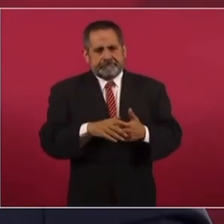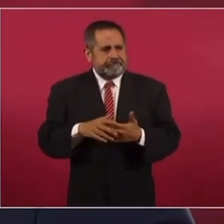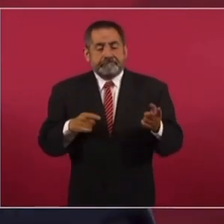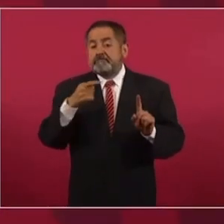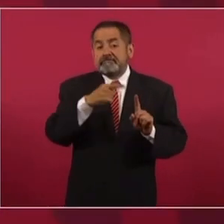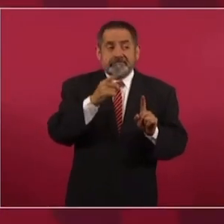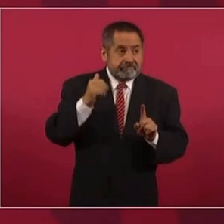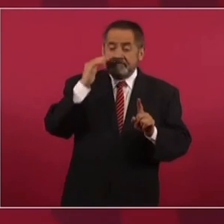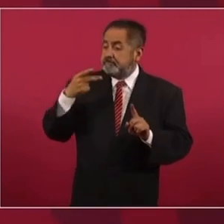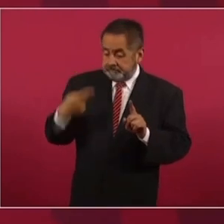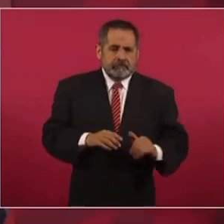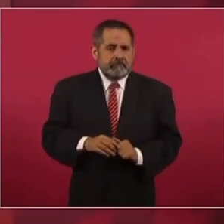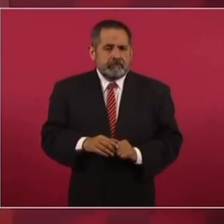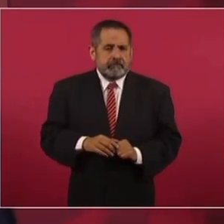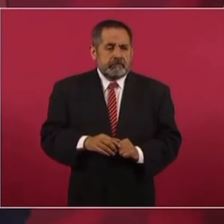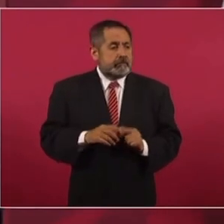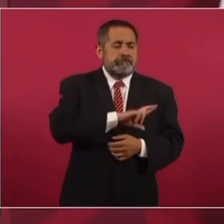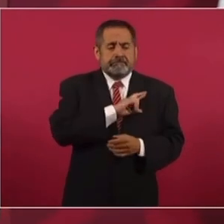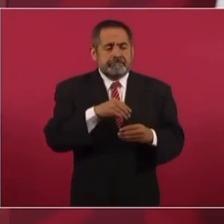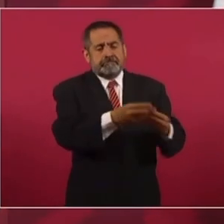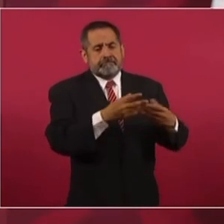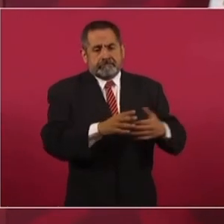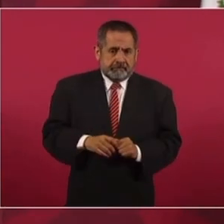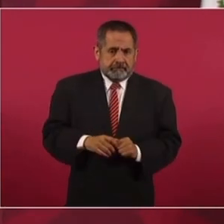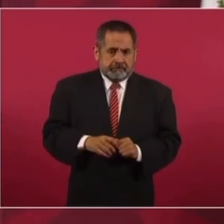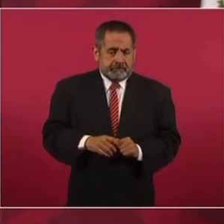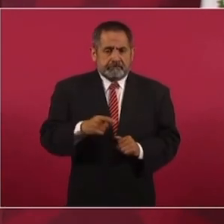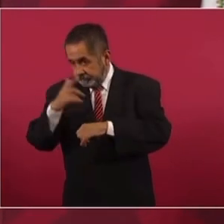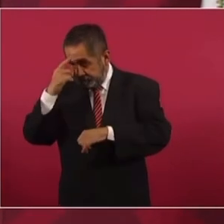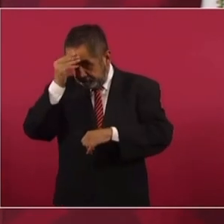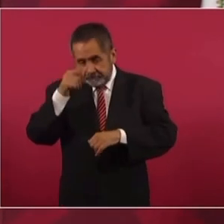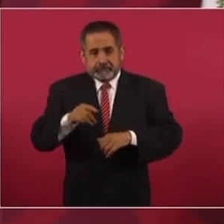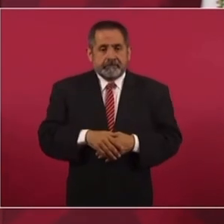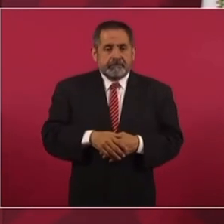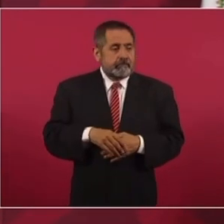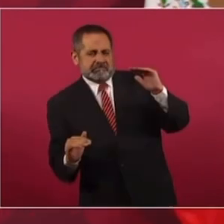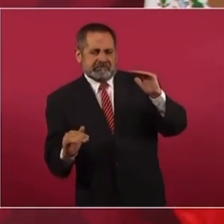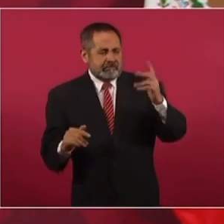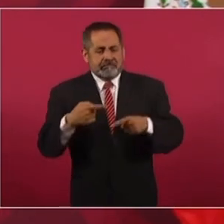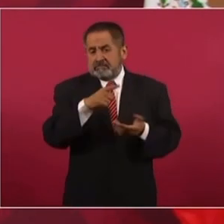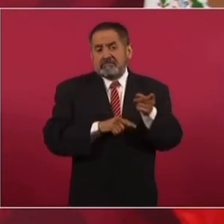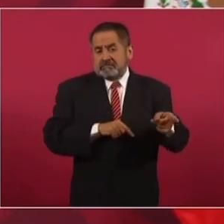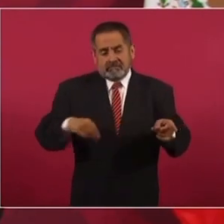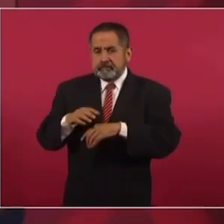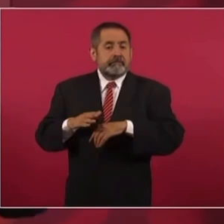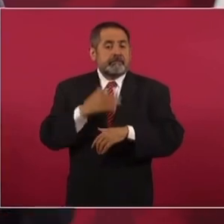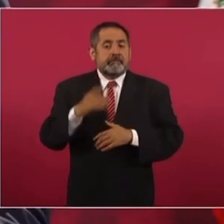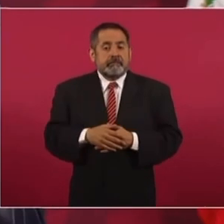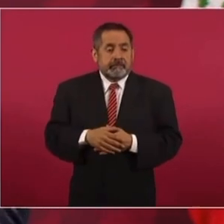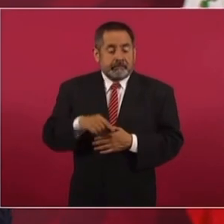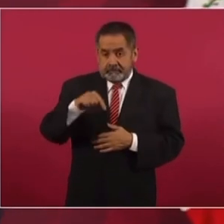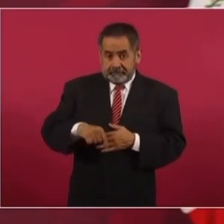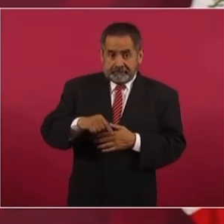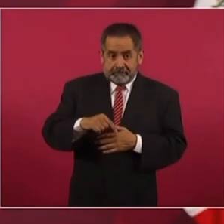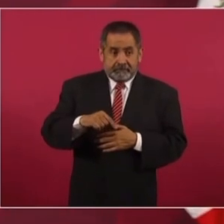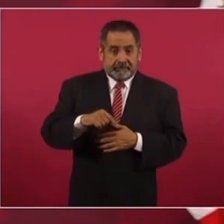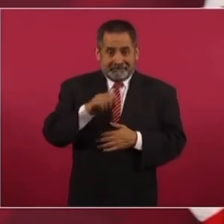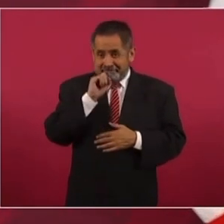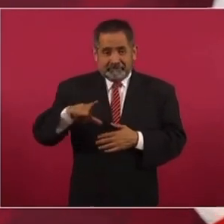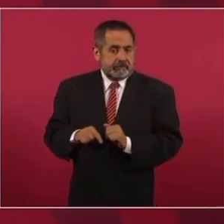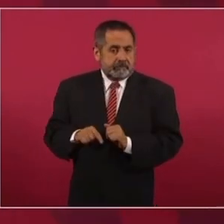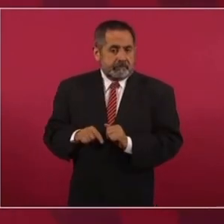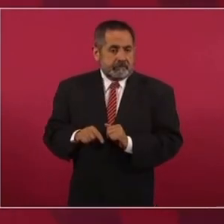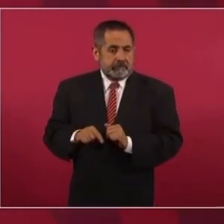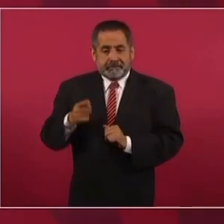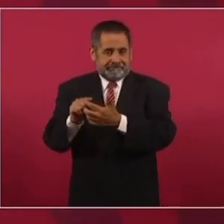los bienes de la nación a particulares y de manera precisa a sus allegados. En el caso de Zedillo, ante una crisis que provocó el mismo